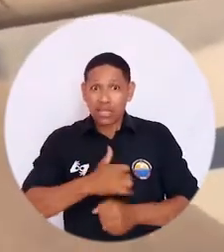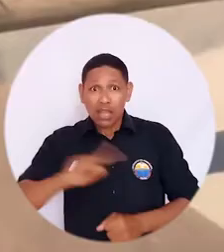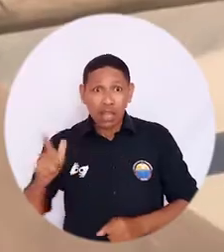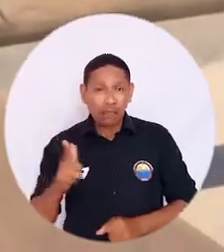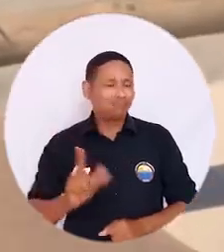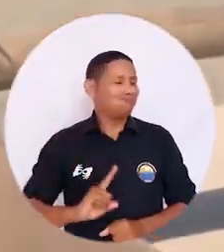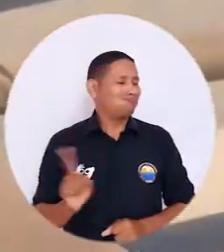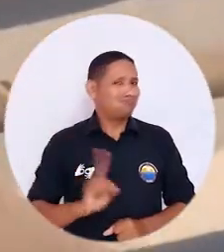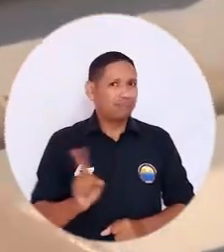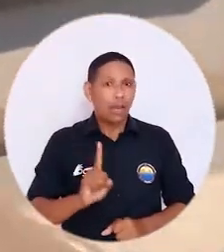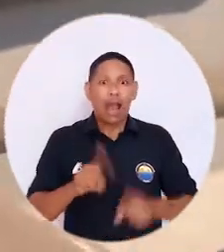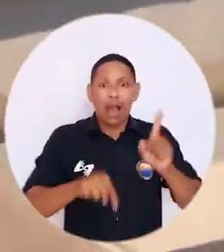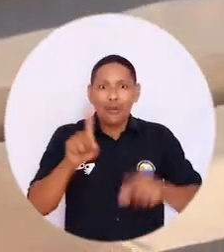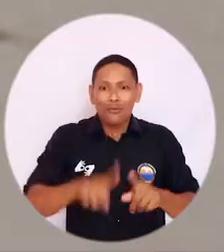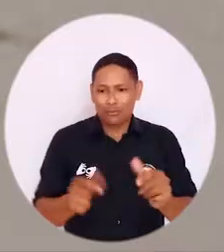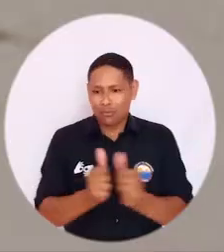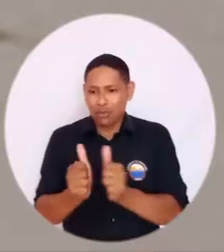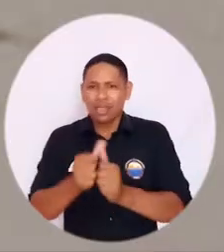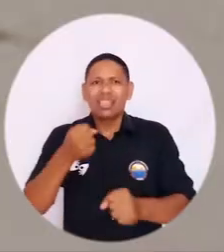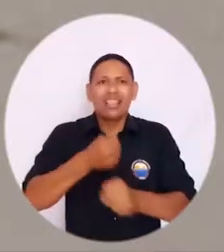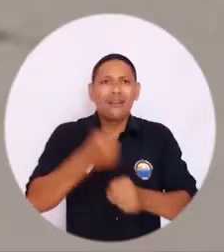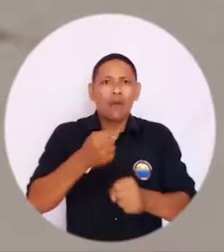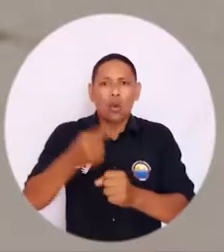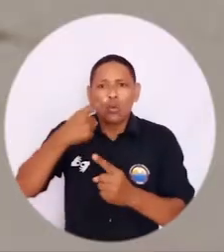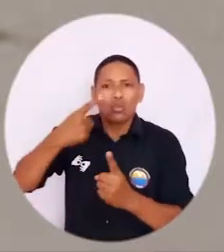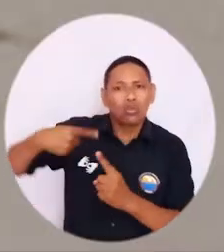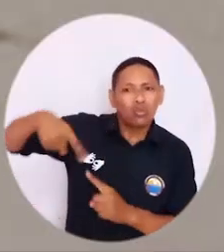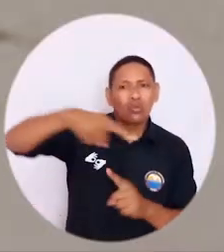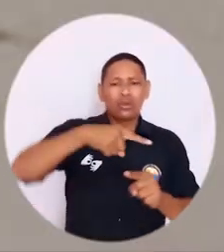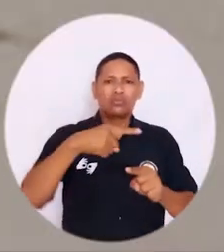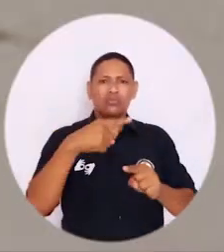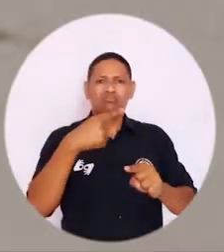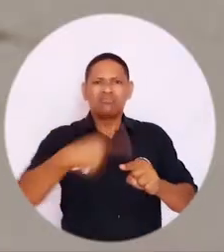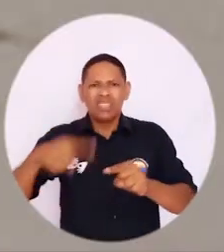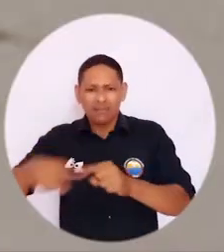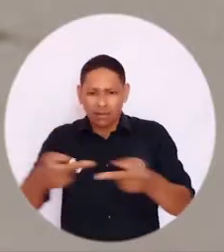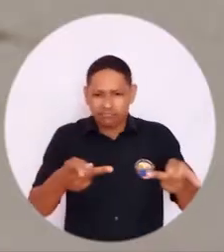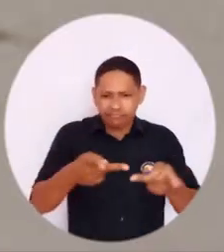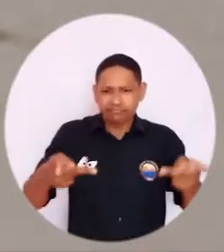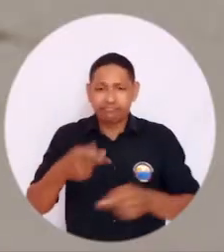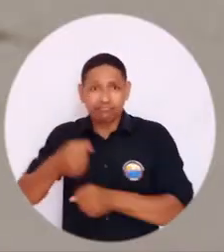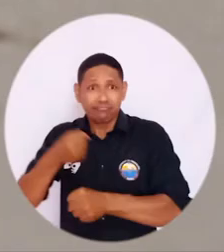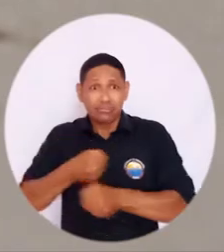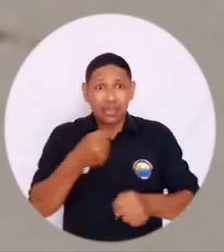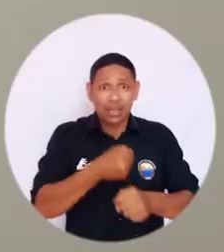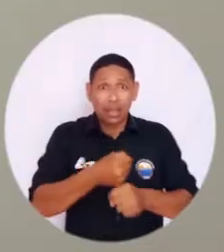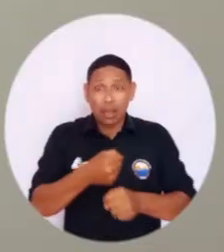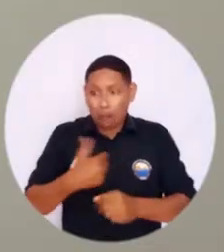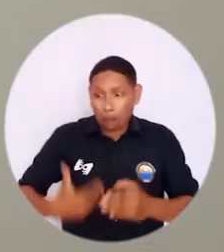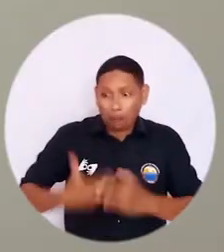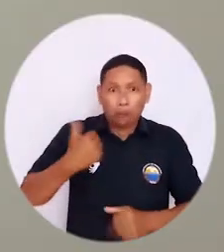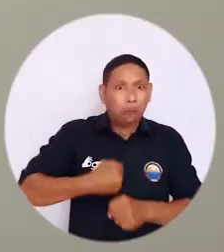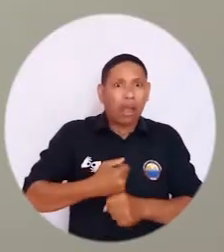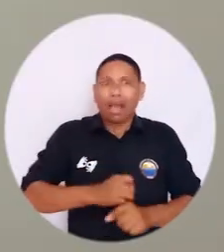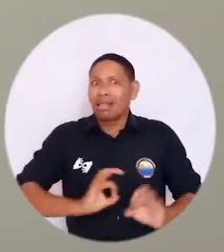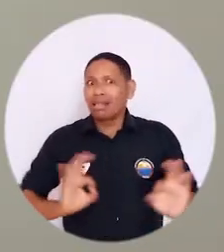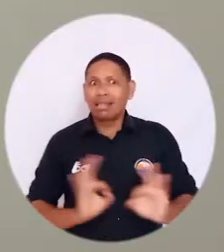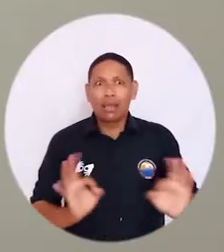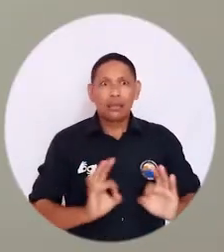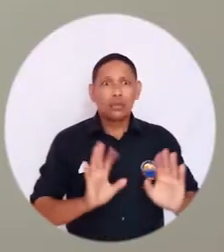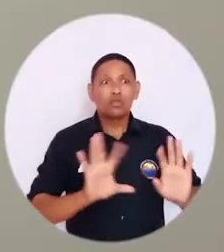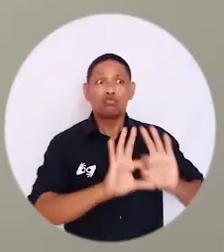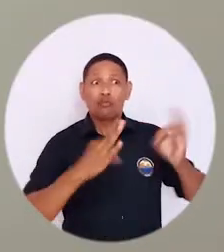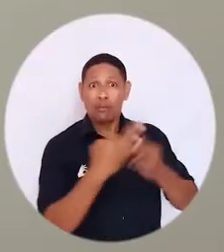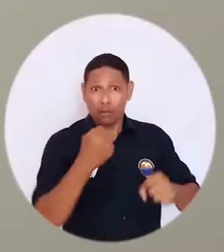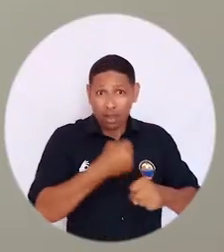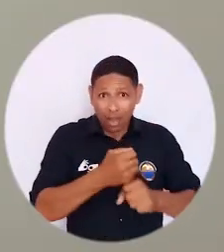Santa Marta. Nuestros compañeros que trabajan en el turismo, trabajan en diferentes espacios de la ciudad, no han podido